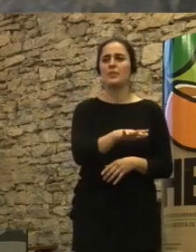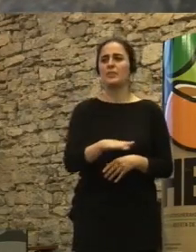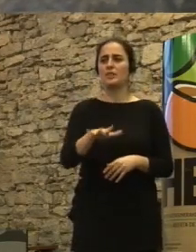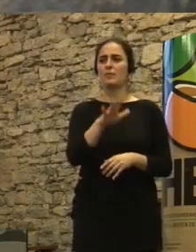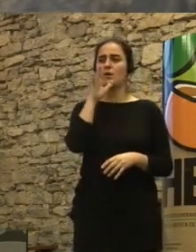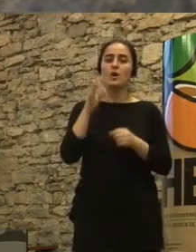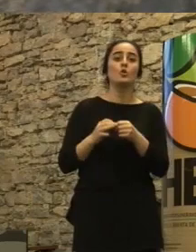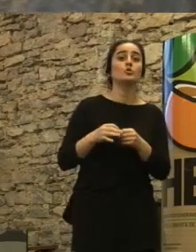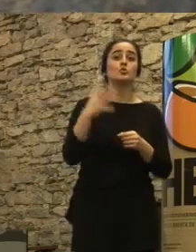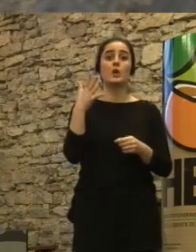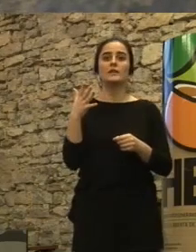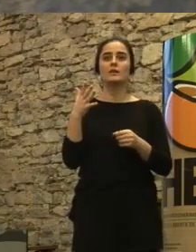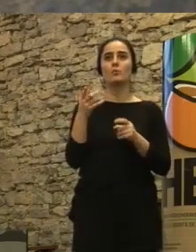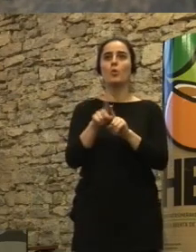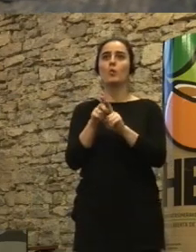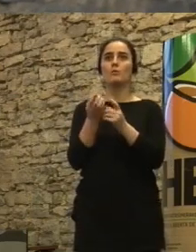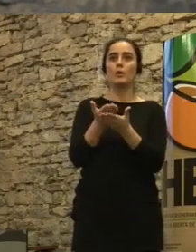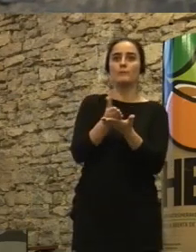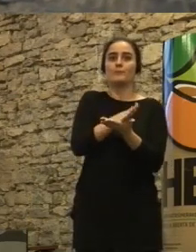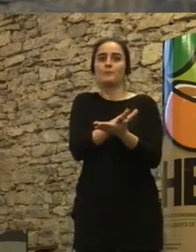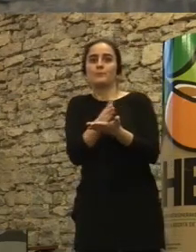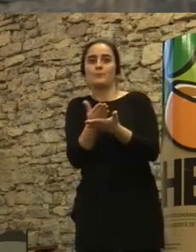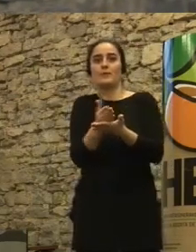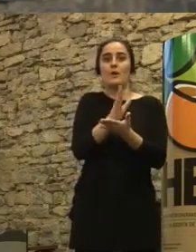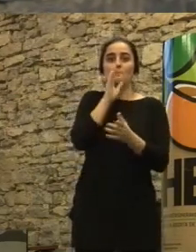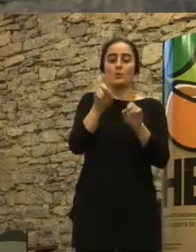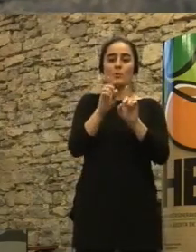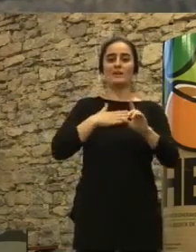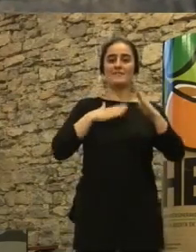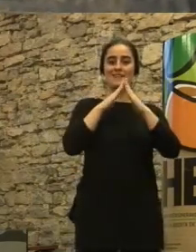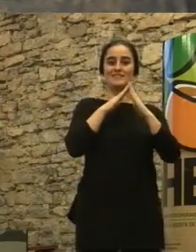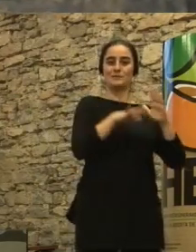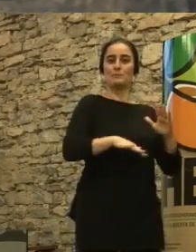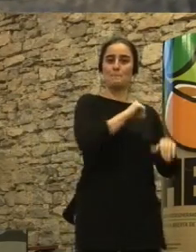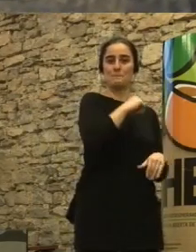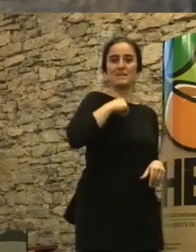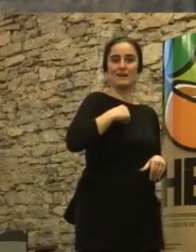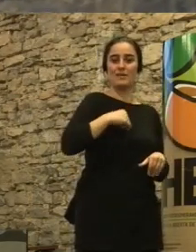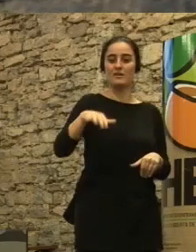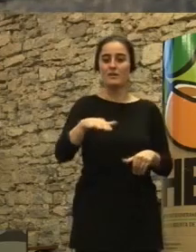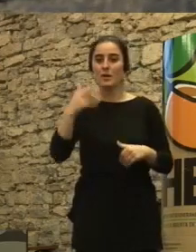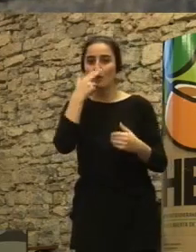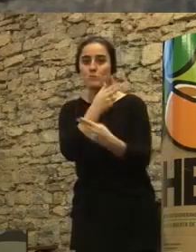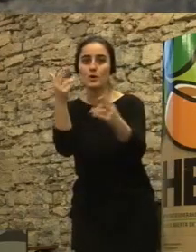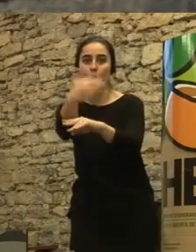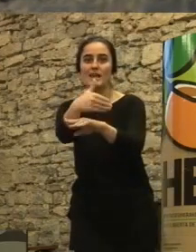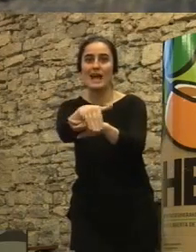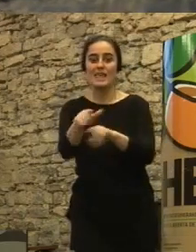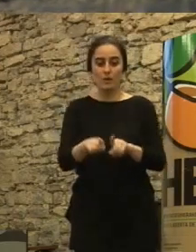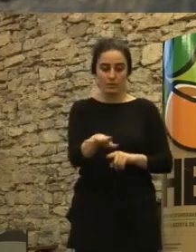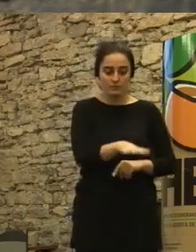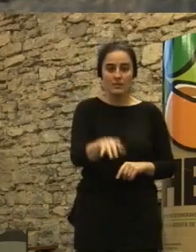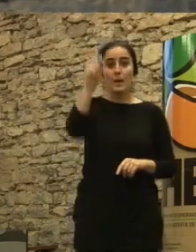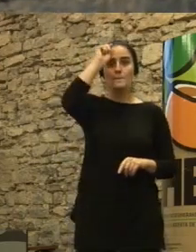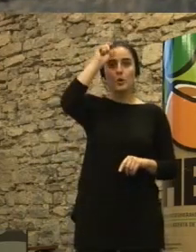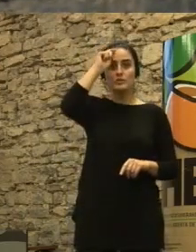una suerte, vamos a decir, de limbo, porque cabalga un poco entre el espacio más privado, entre nuestra casa, y el espacio más público, la calle, ¿no? El portal, el